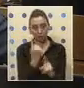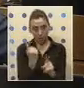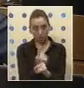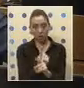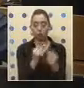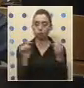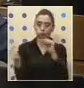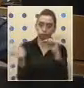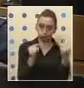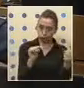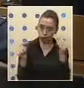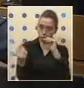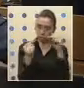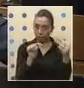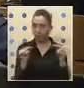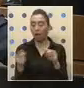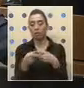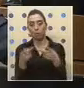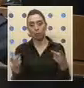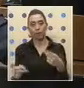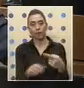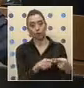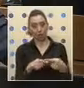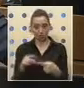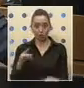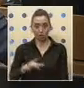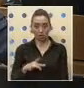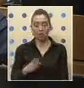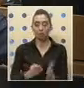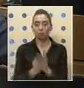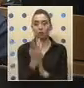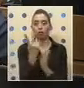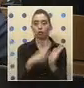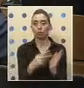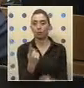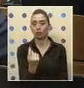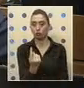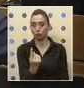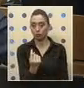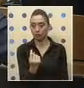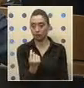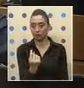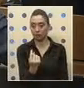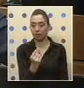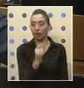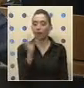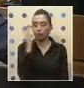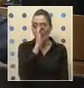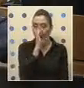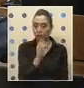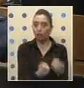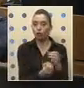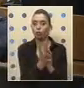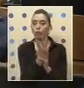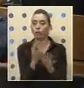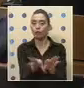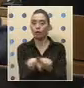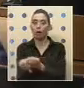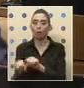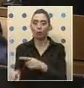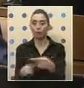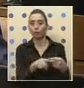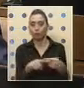deliberación, debate público en la sociedad chilena desde el año 2011 en la búsqueda de un nuevo consenso